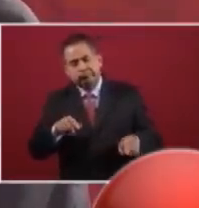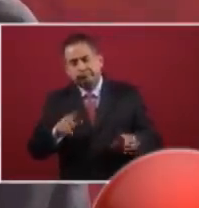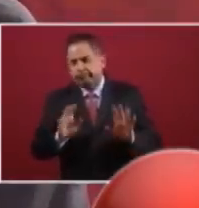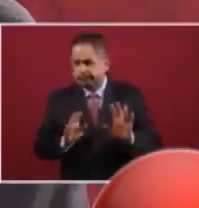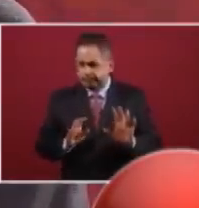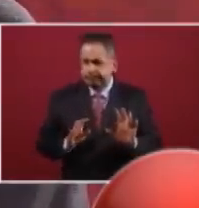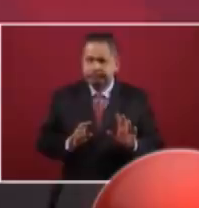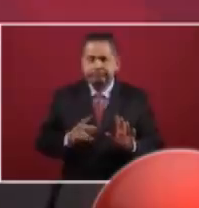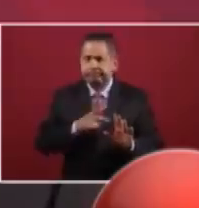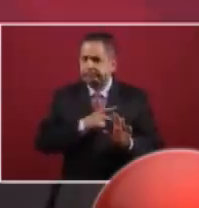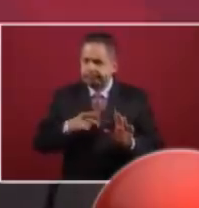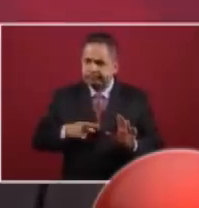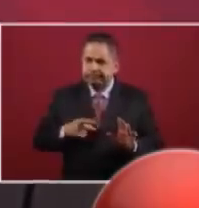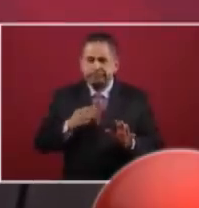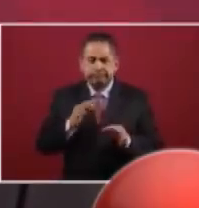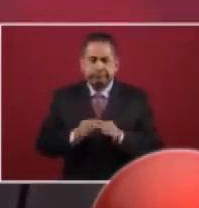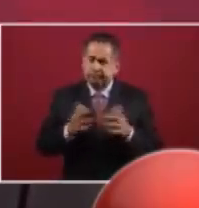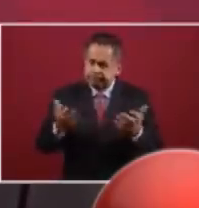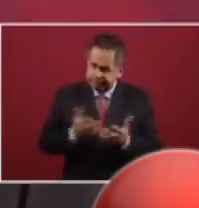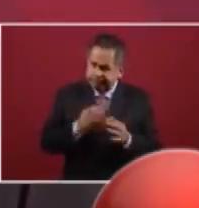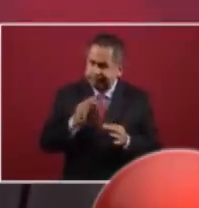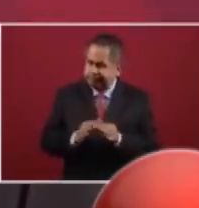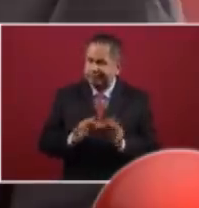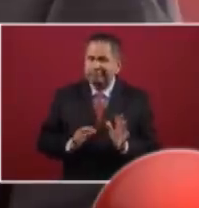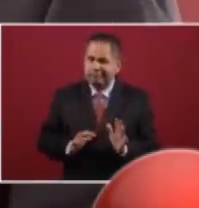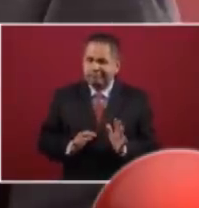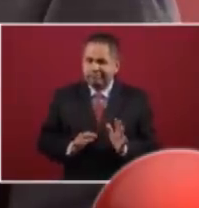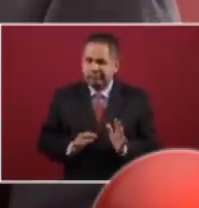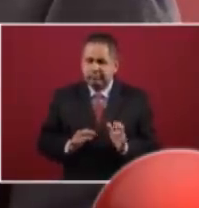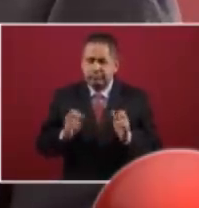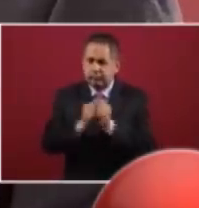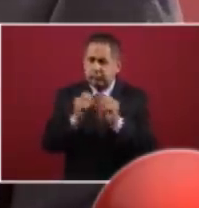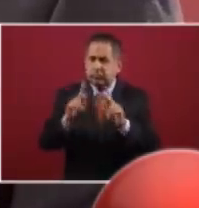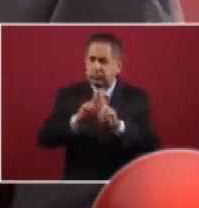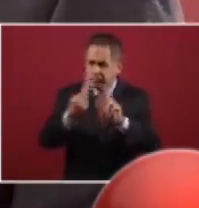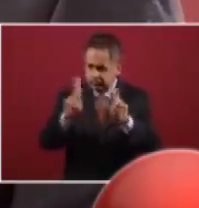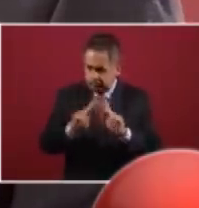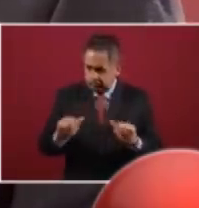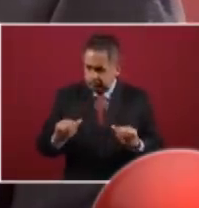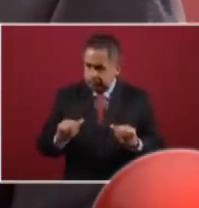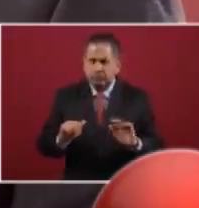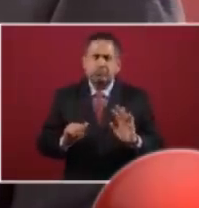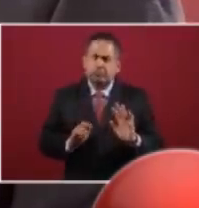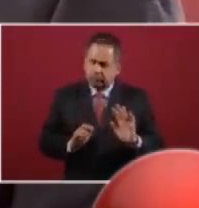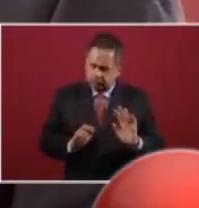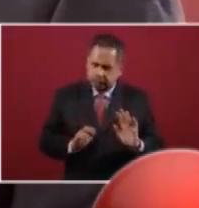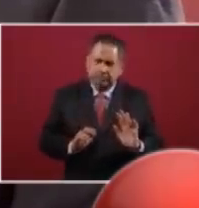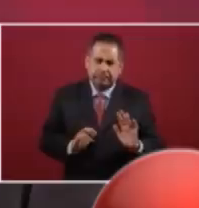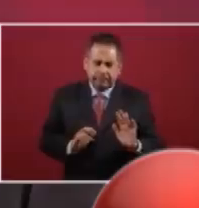tenemos que actuar por la vía pacífica.